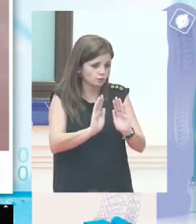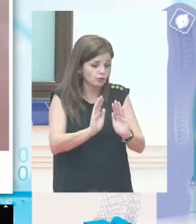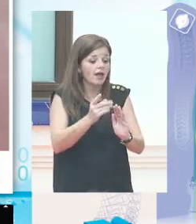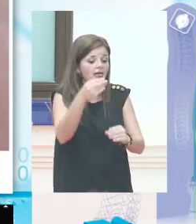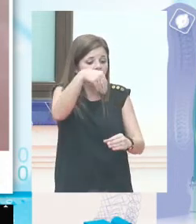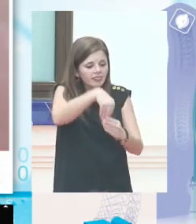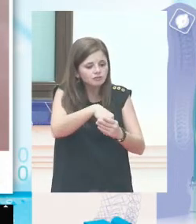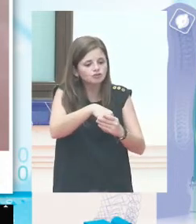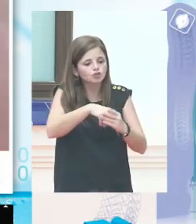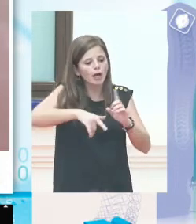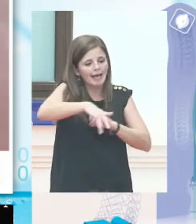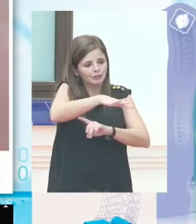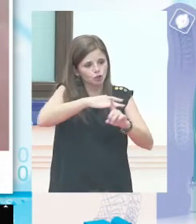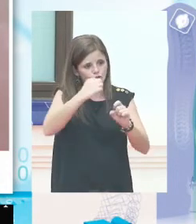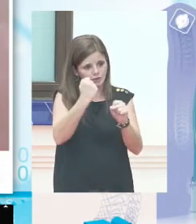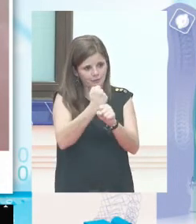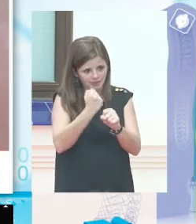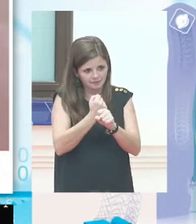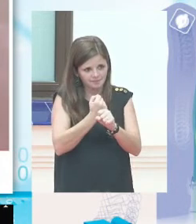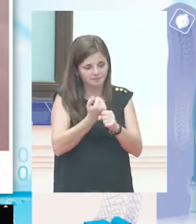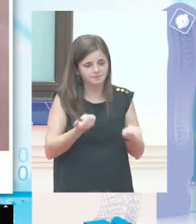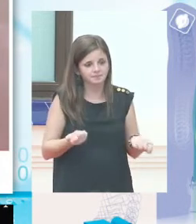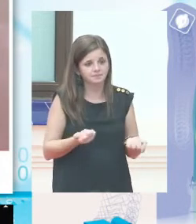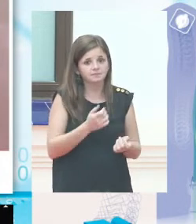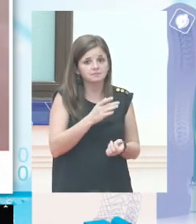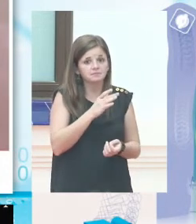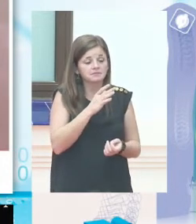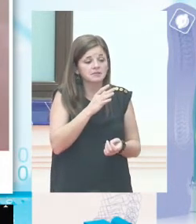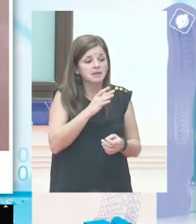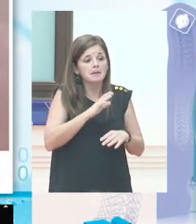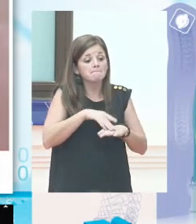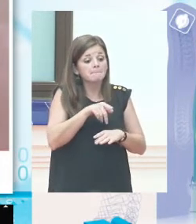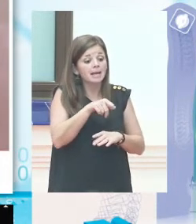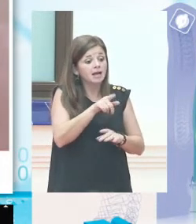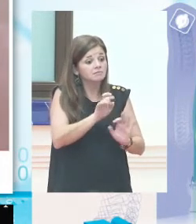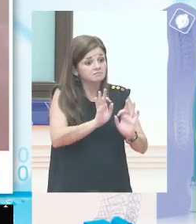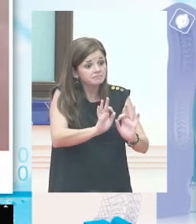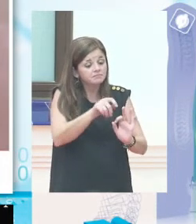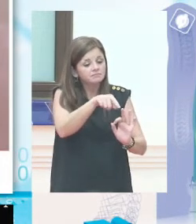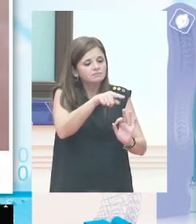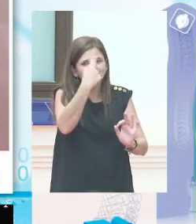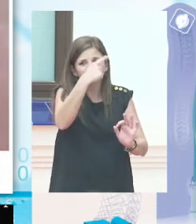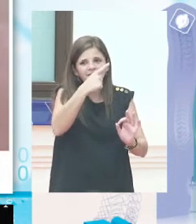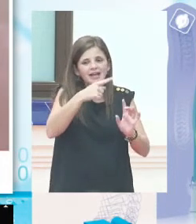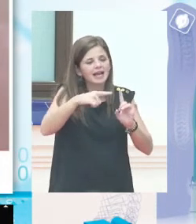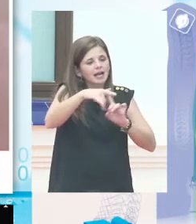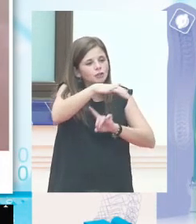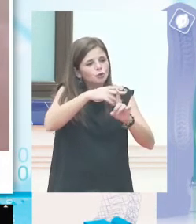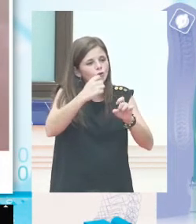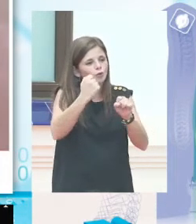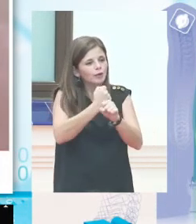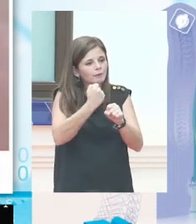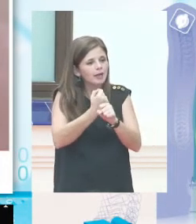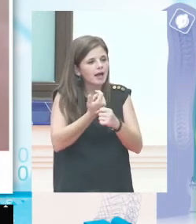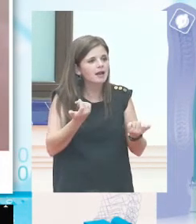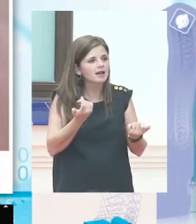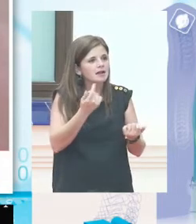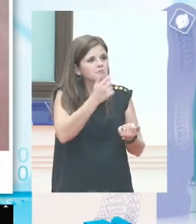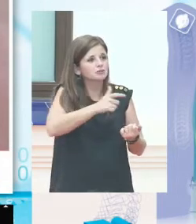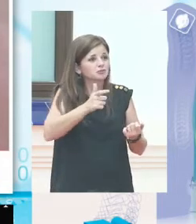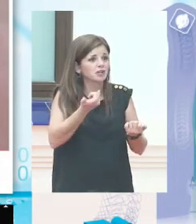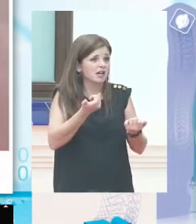laboral, ¿vale? Para eso ya sabéis que, bueno, en un entorno laboral todo el mundo, y más allá de las personas discapacitadas,